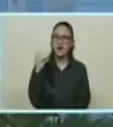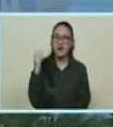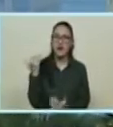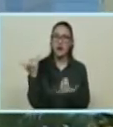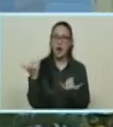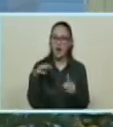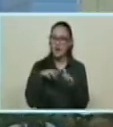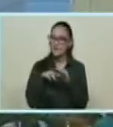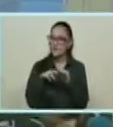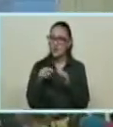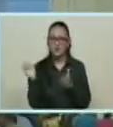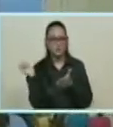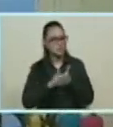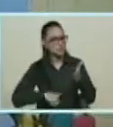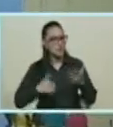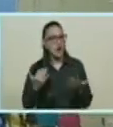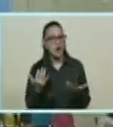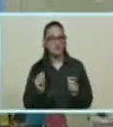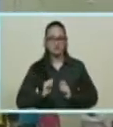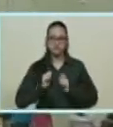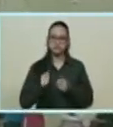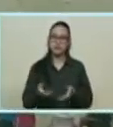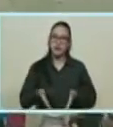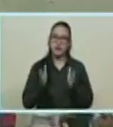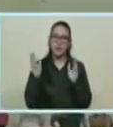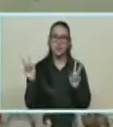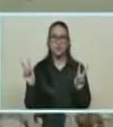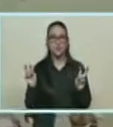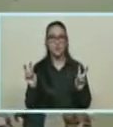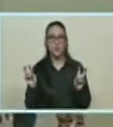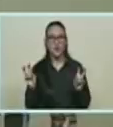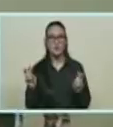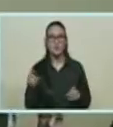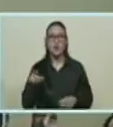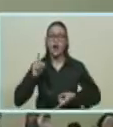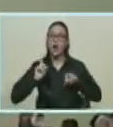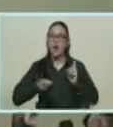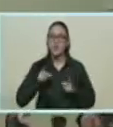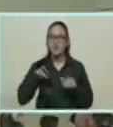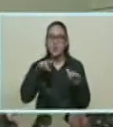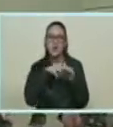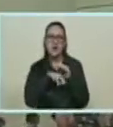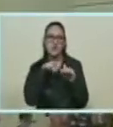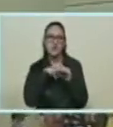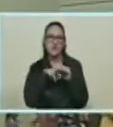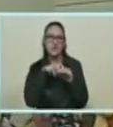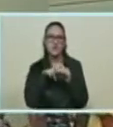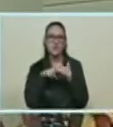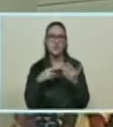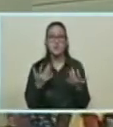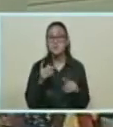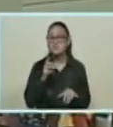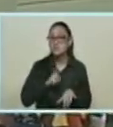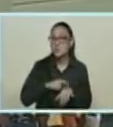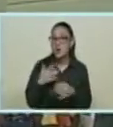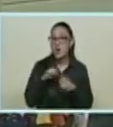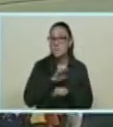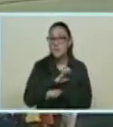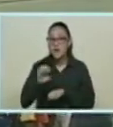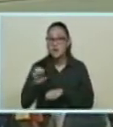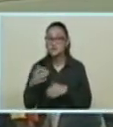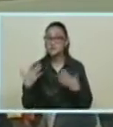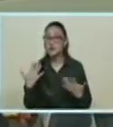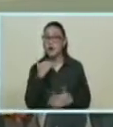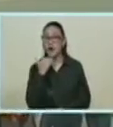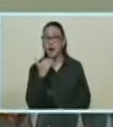hoy estamos vaciando por completo y que algunos quedarán como un refugio a la hora de cualquier emergencia,